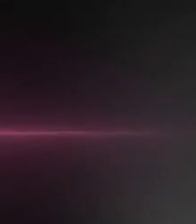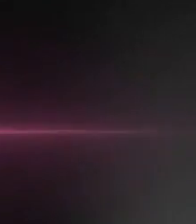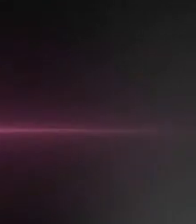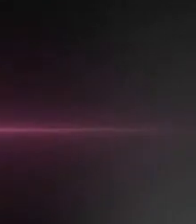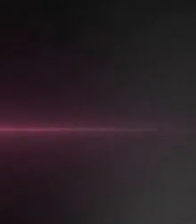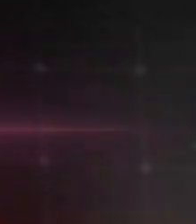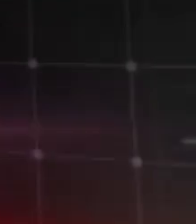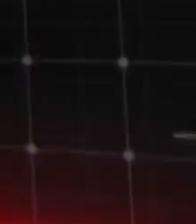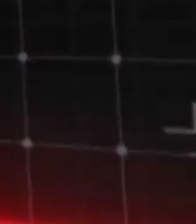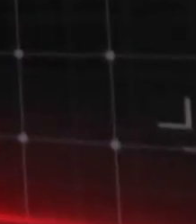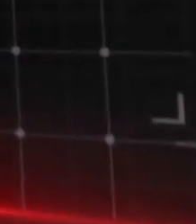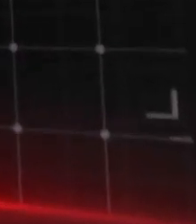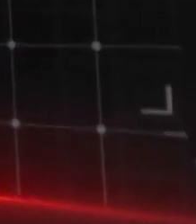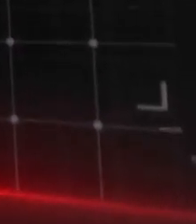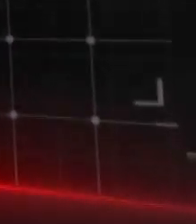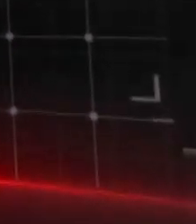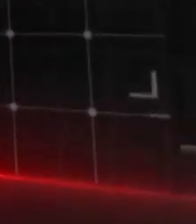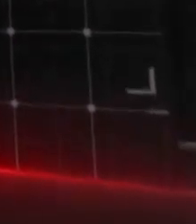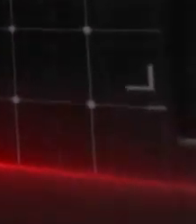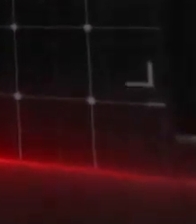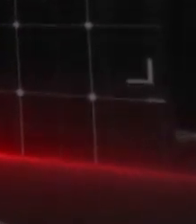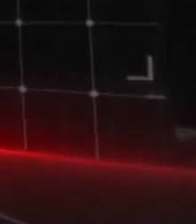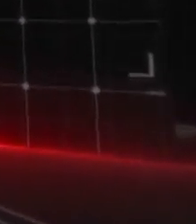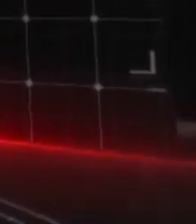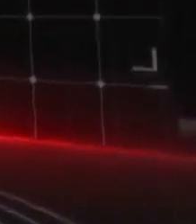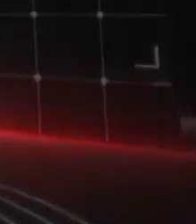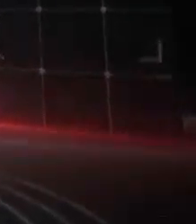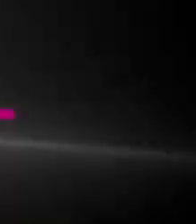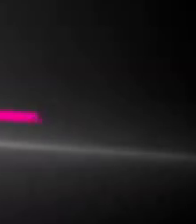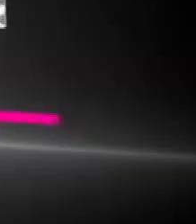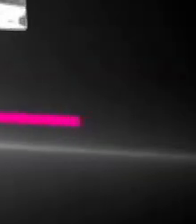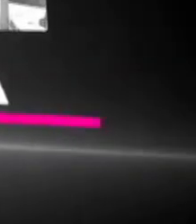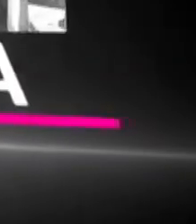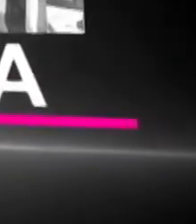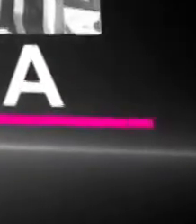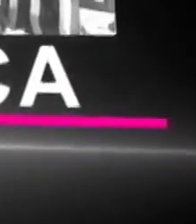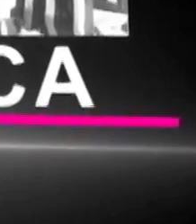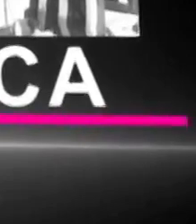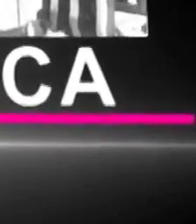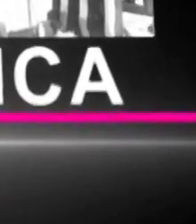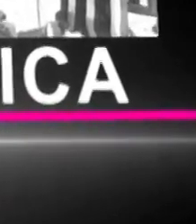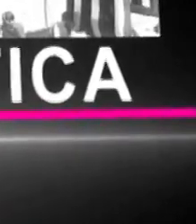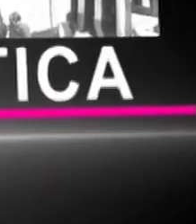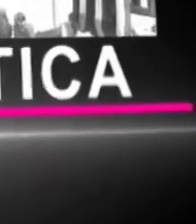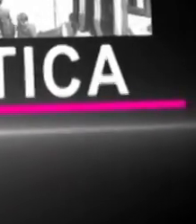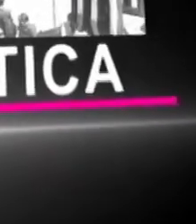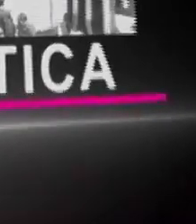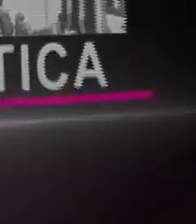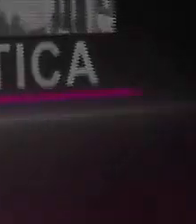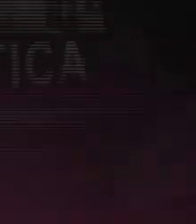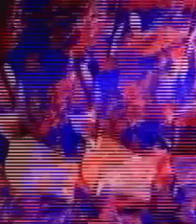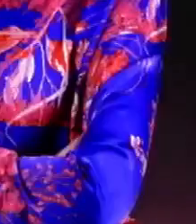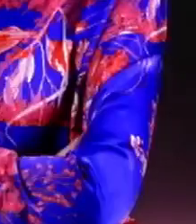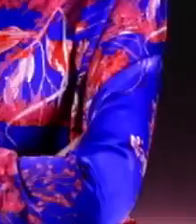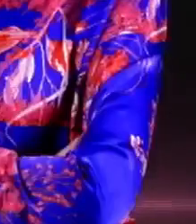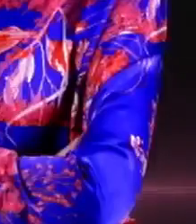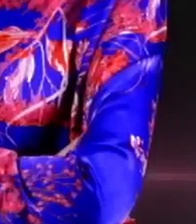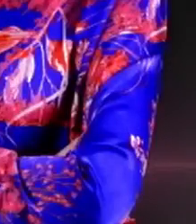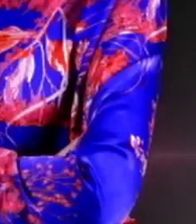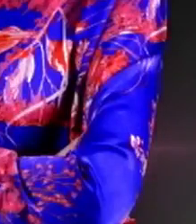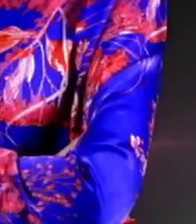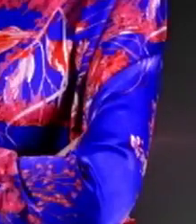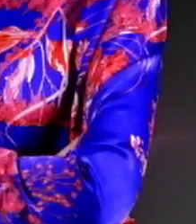la conducción de Evelyn Fasher y destacados invitados de diferentes ámbitos del quehacer nacional.